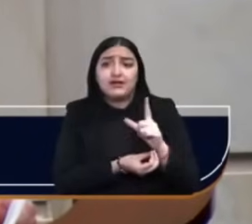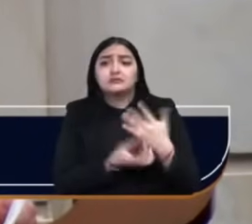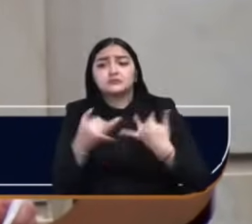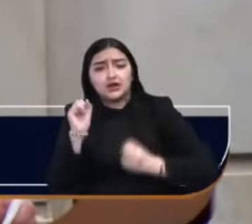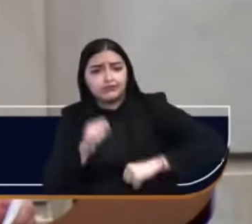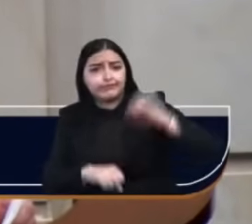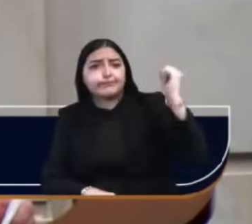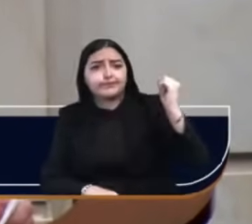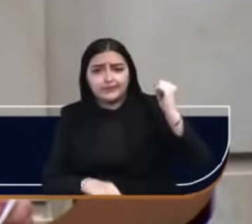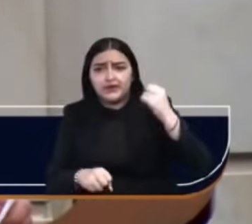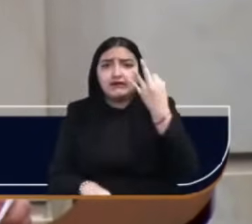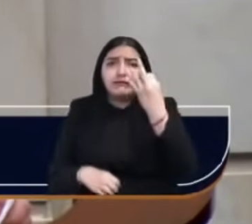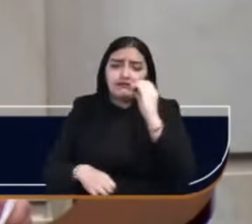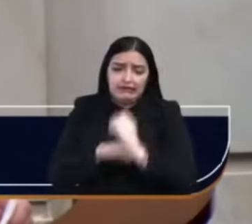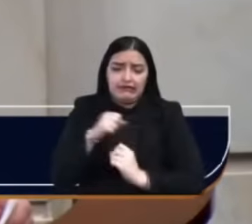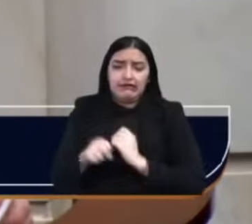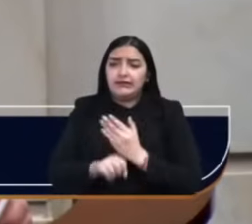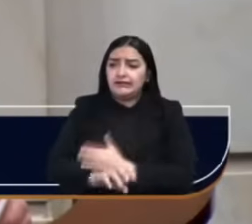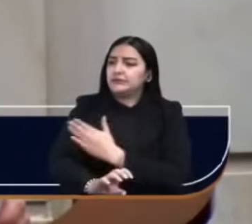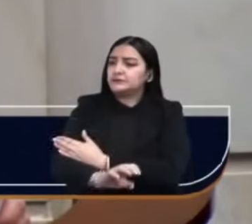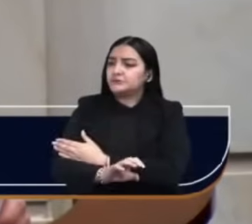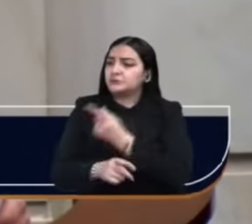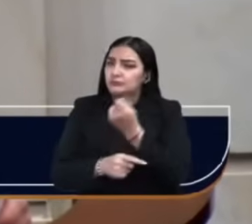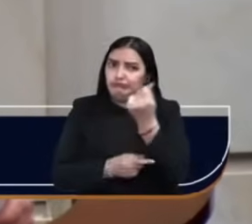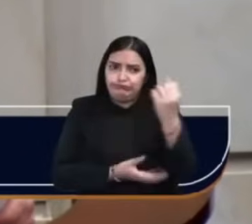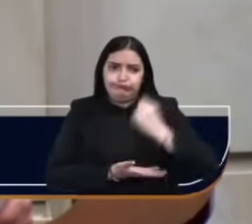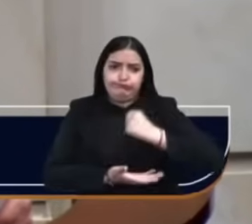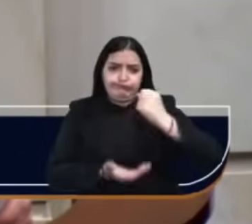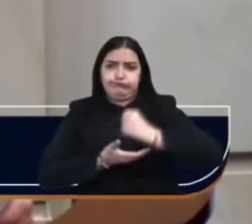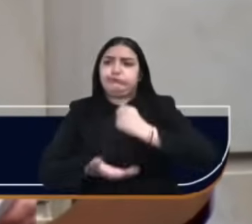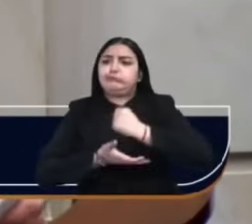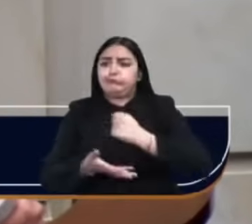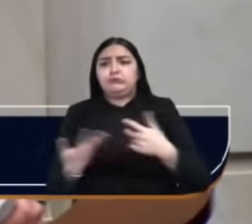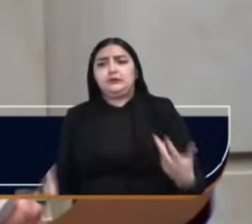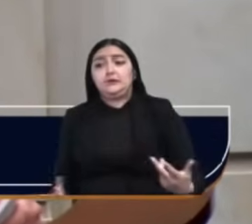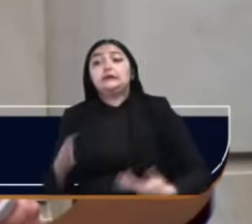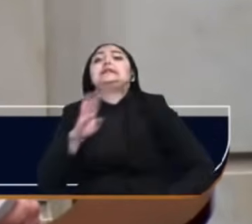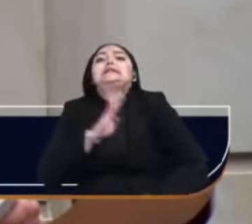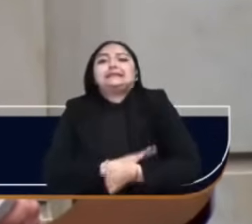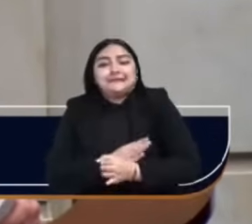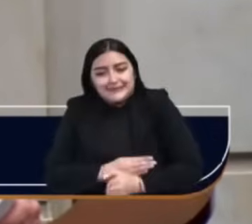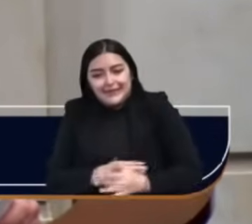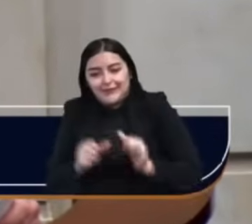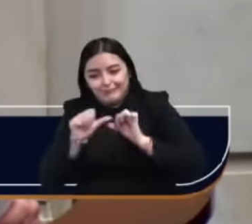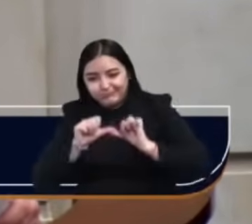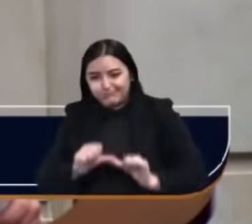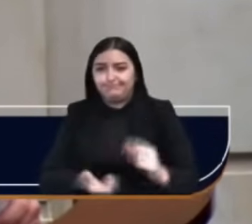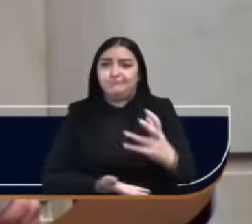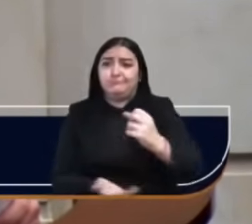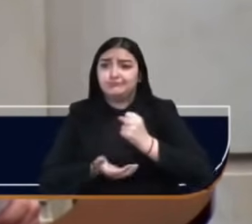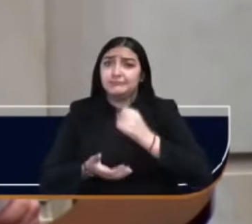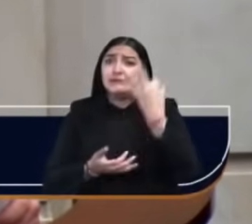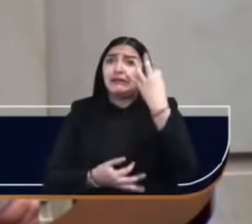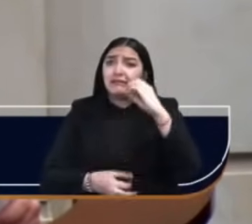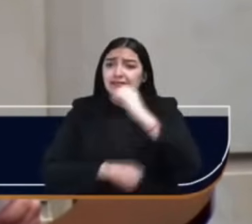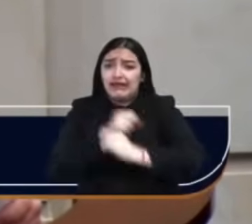ganado durante los últimos 30 años una auténtica fortuna, pero además va a seguir ganándolos durante